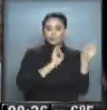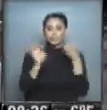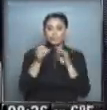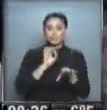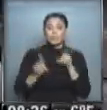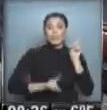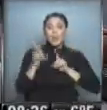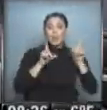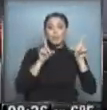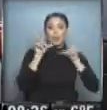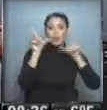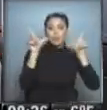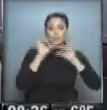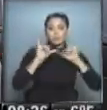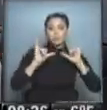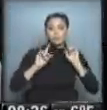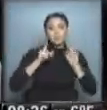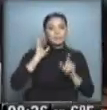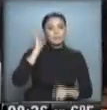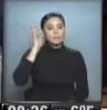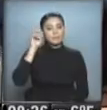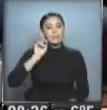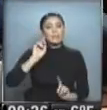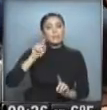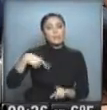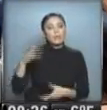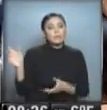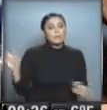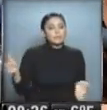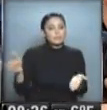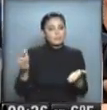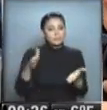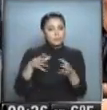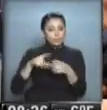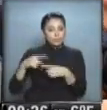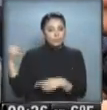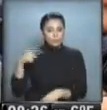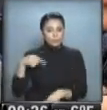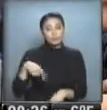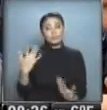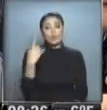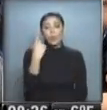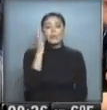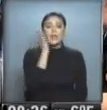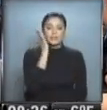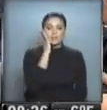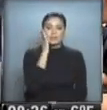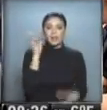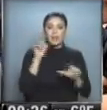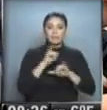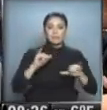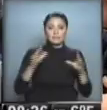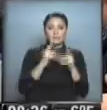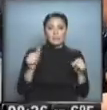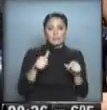medios de comunicación y fogoneada desde algunos sectores de la oposición de una de la tarde entonces el cierre de campaña para